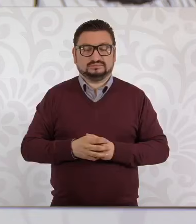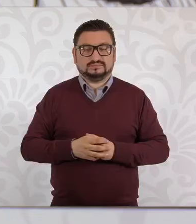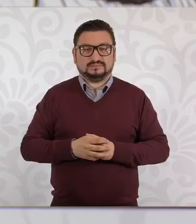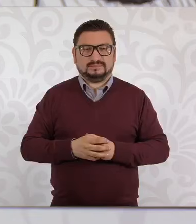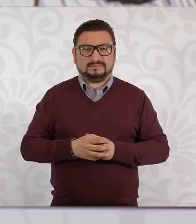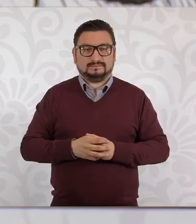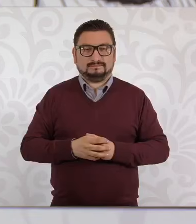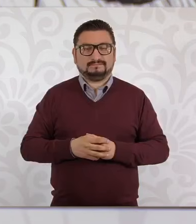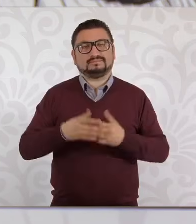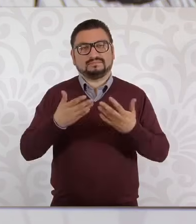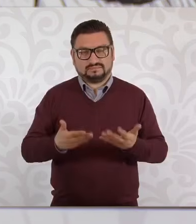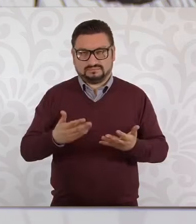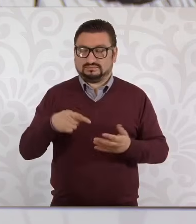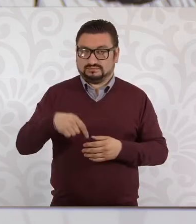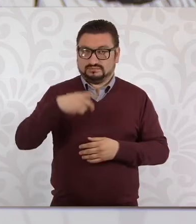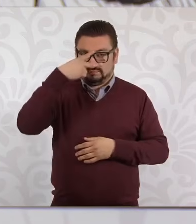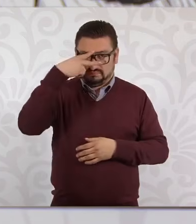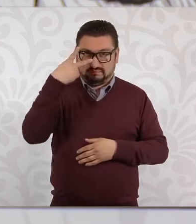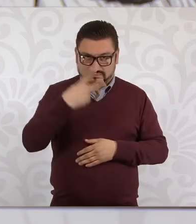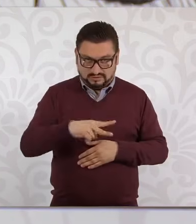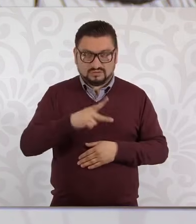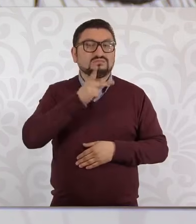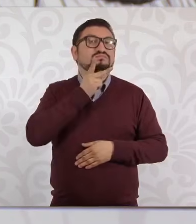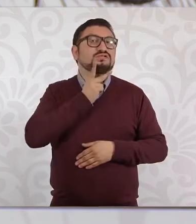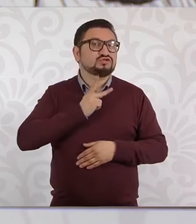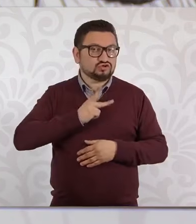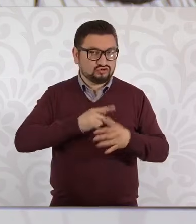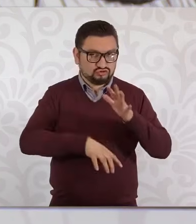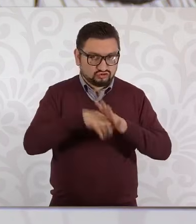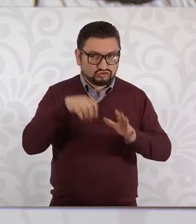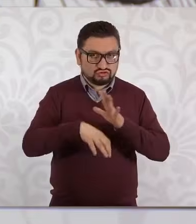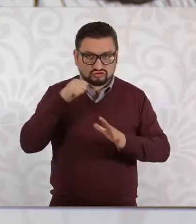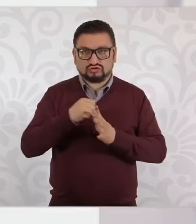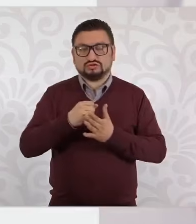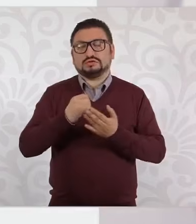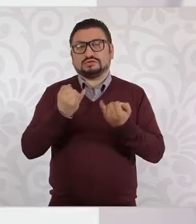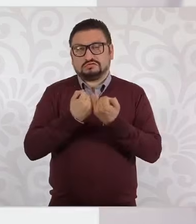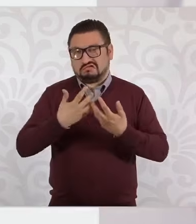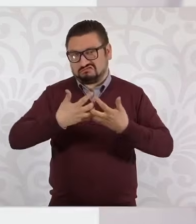Entonces, México produce petróleo, refina su petróleo